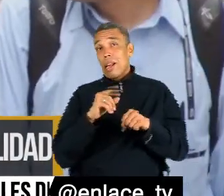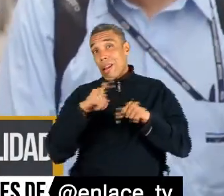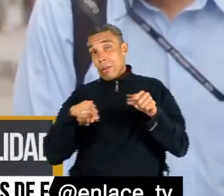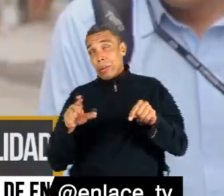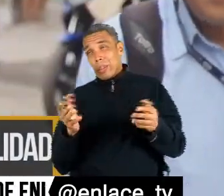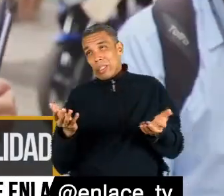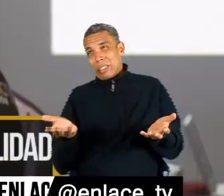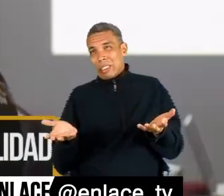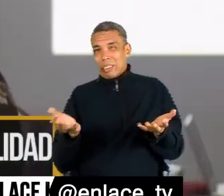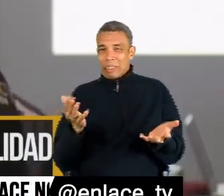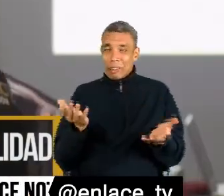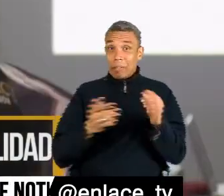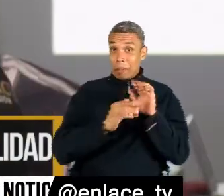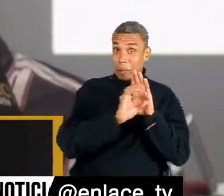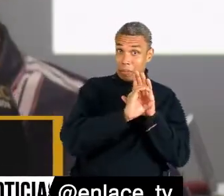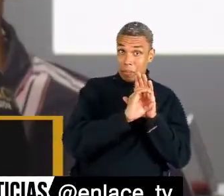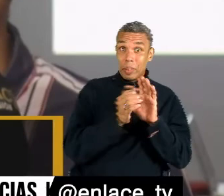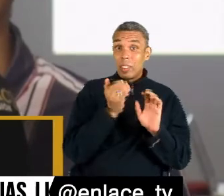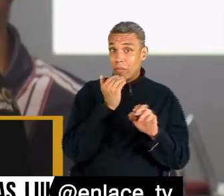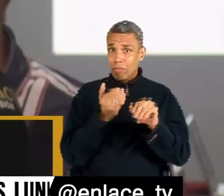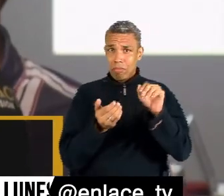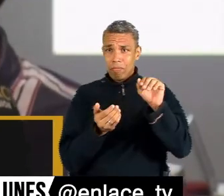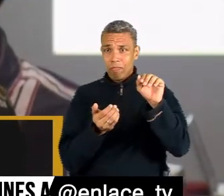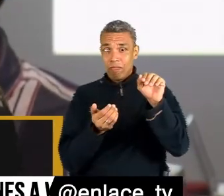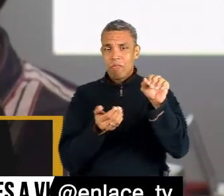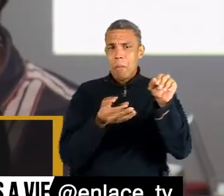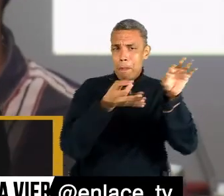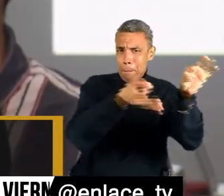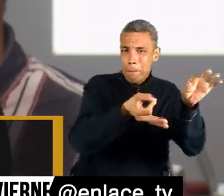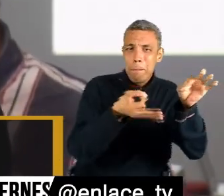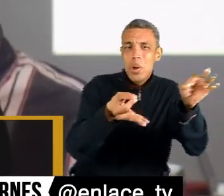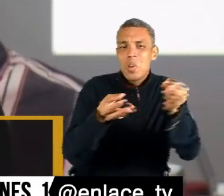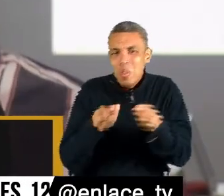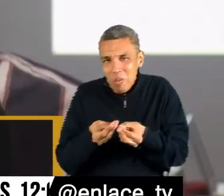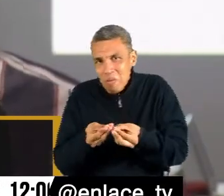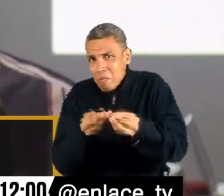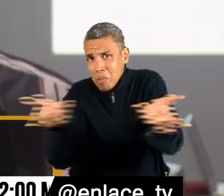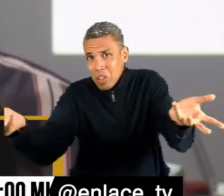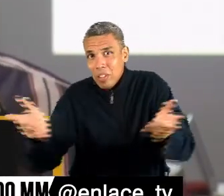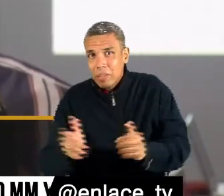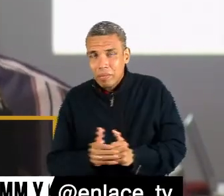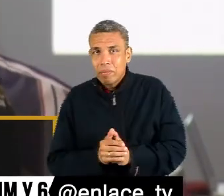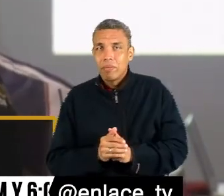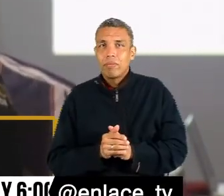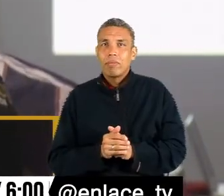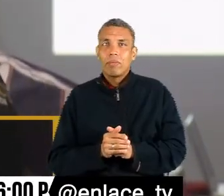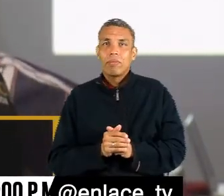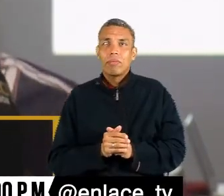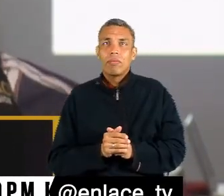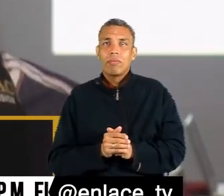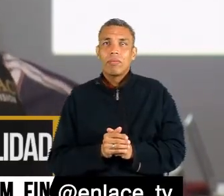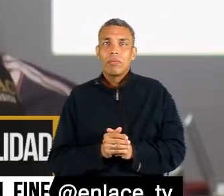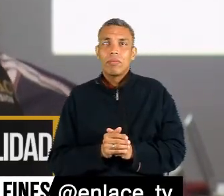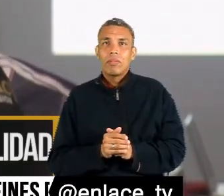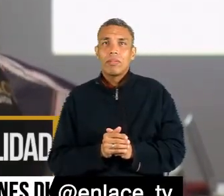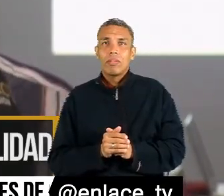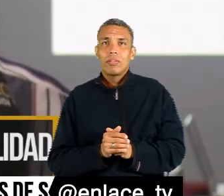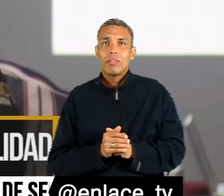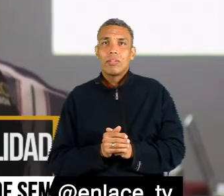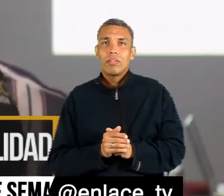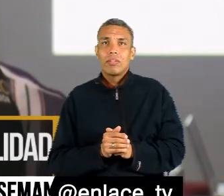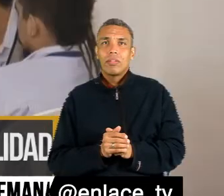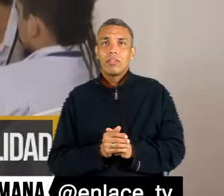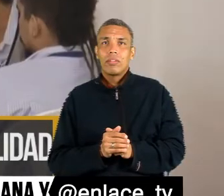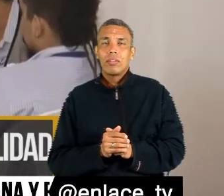el certificado de territorialidad como herramienta e instrumento de política inmoviliza el mercado laboral en la región